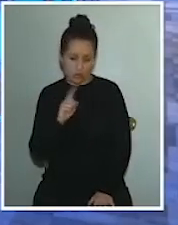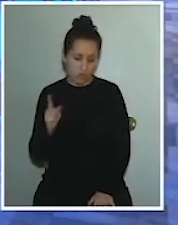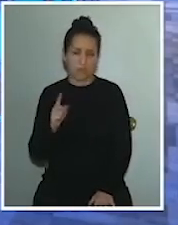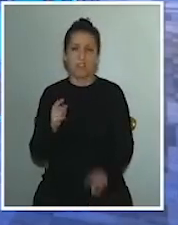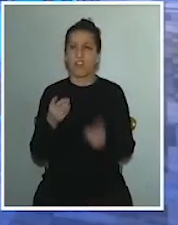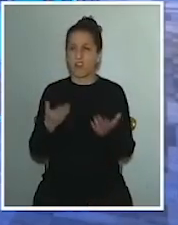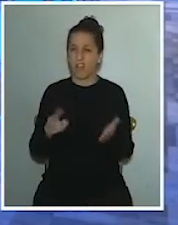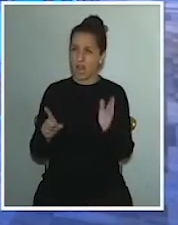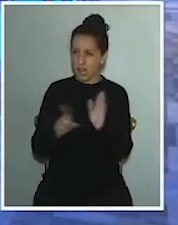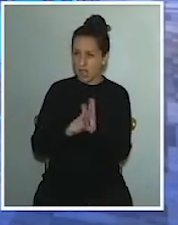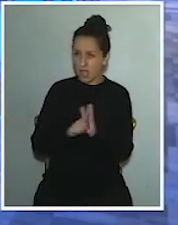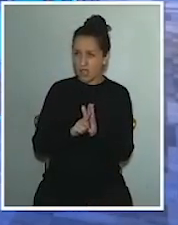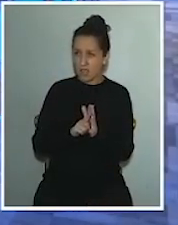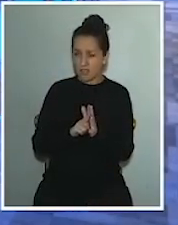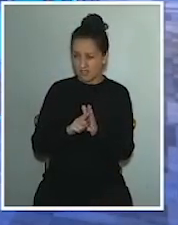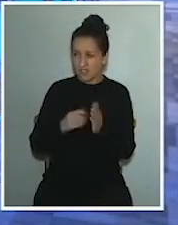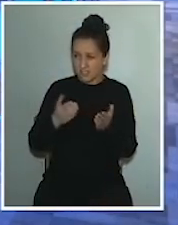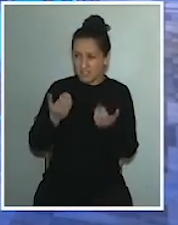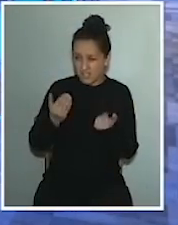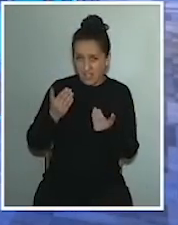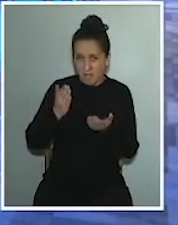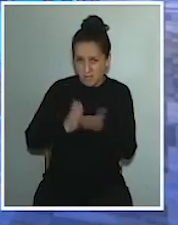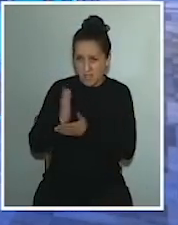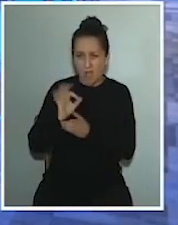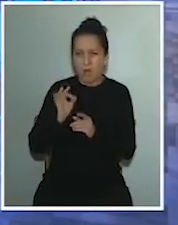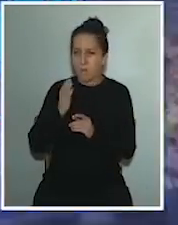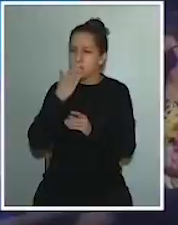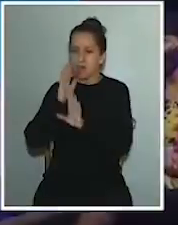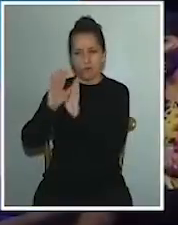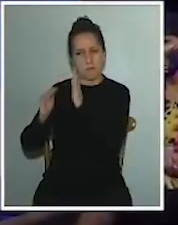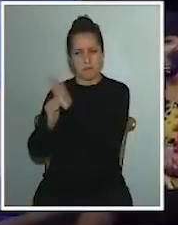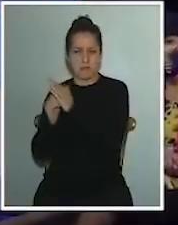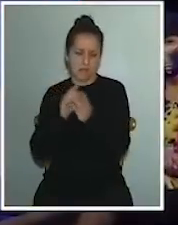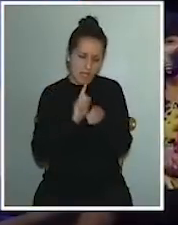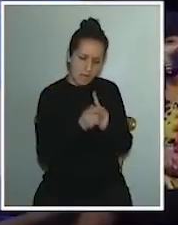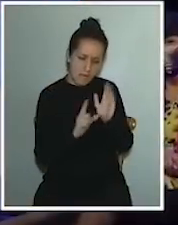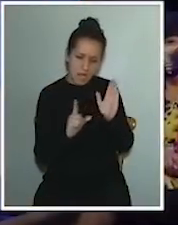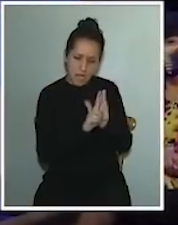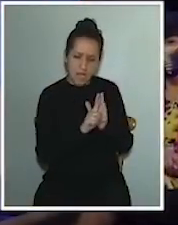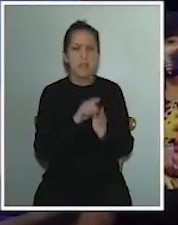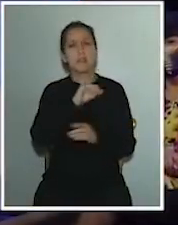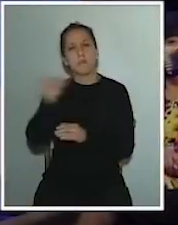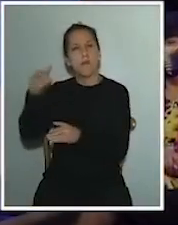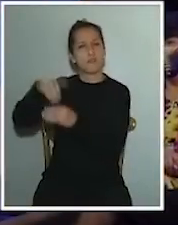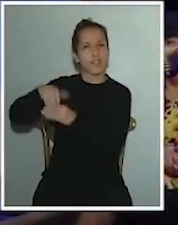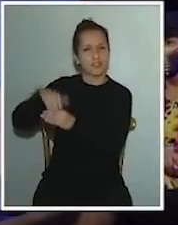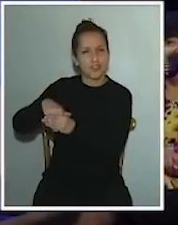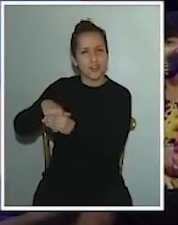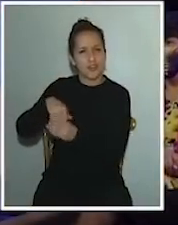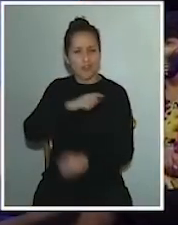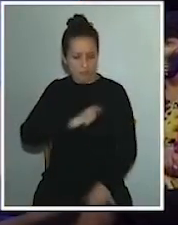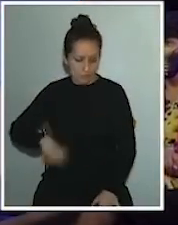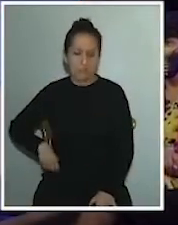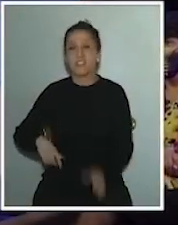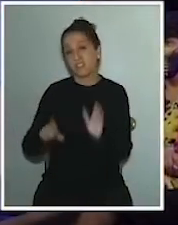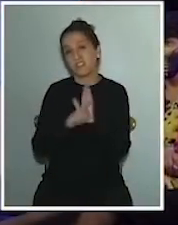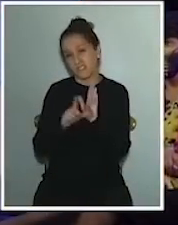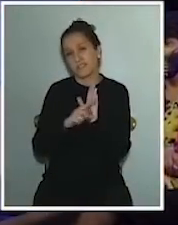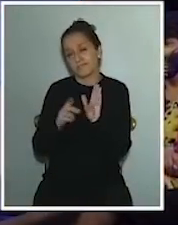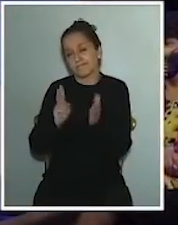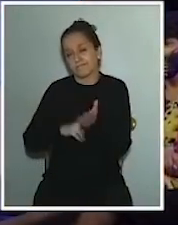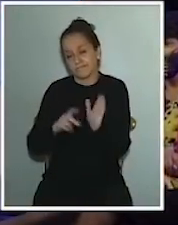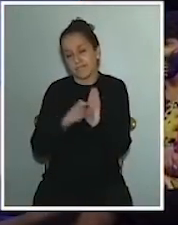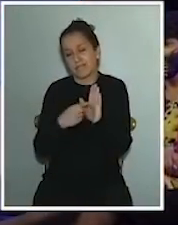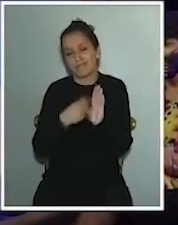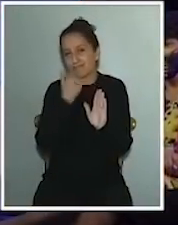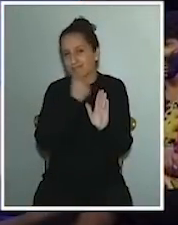hoy día valía la pena comenzar o se había que modificarla antes de comenzar porque claramente la ley tiene defectos que